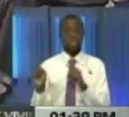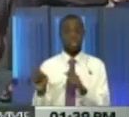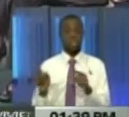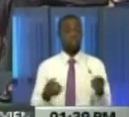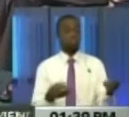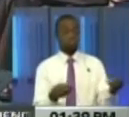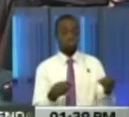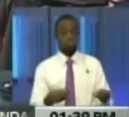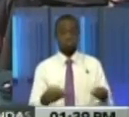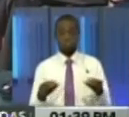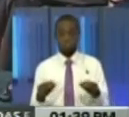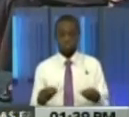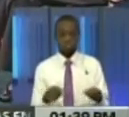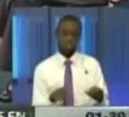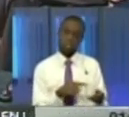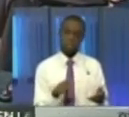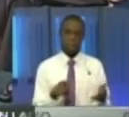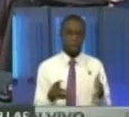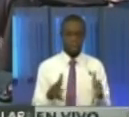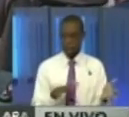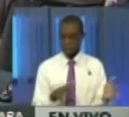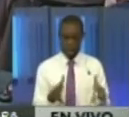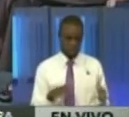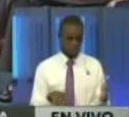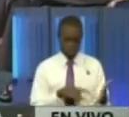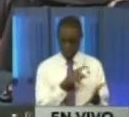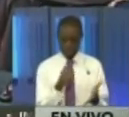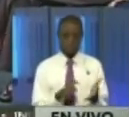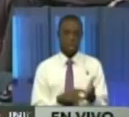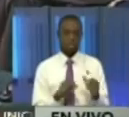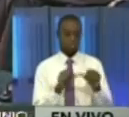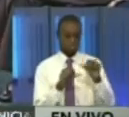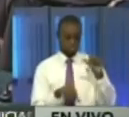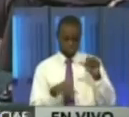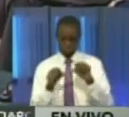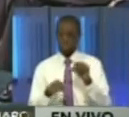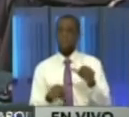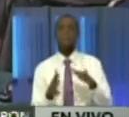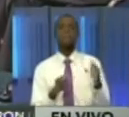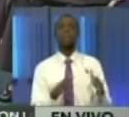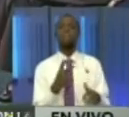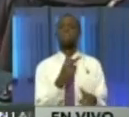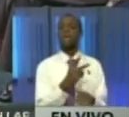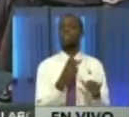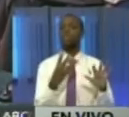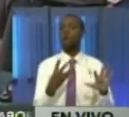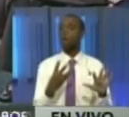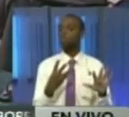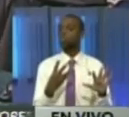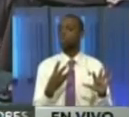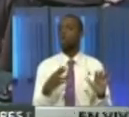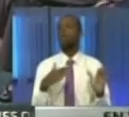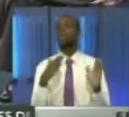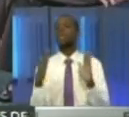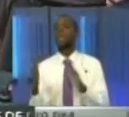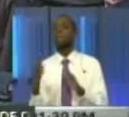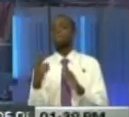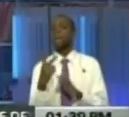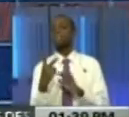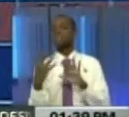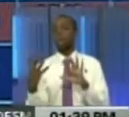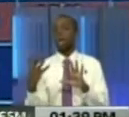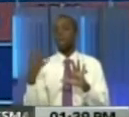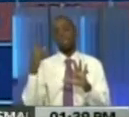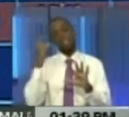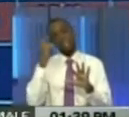si más o menos en términos generales, pudiéramos tener entre 28 y 29 días, que digo, pueden